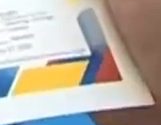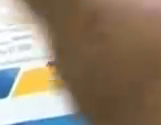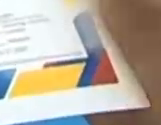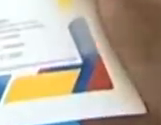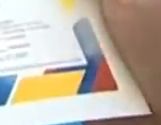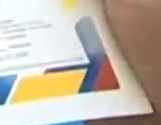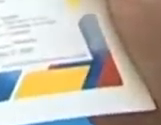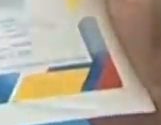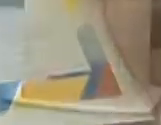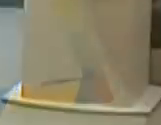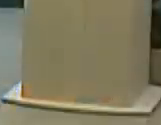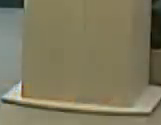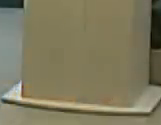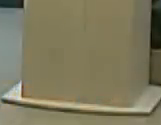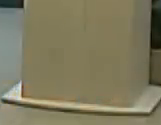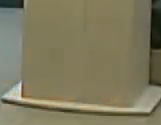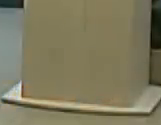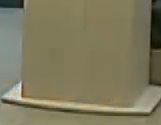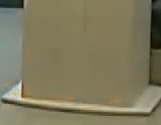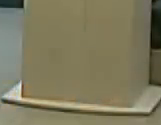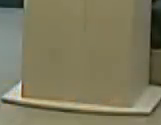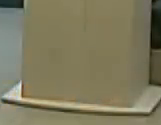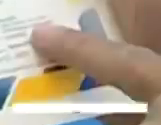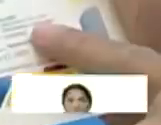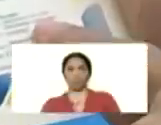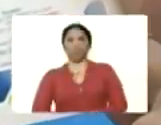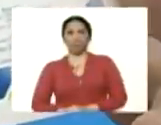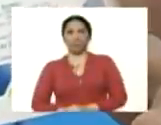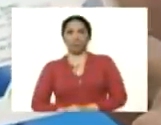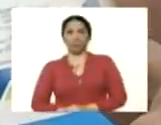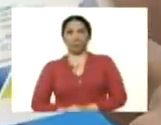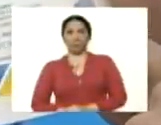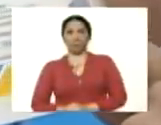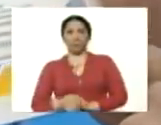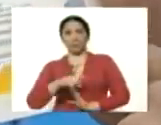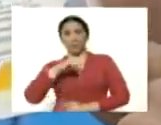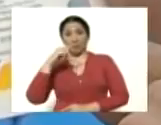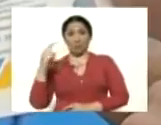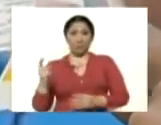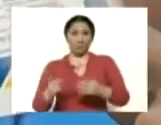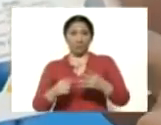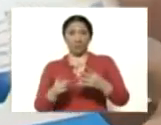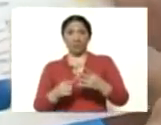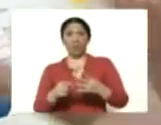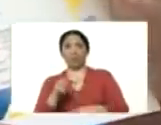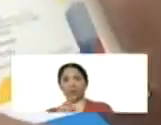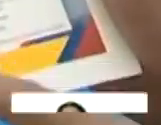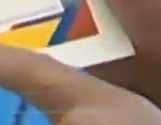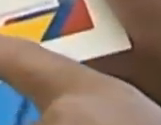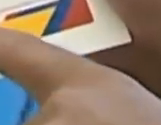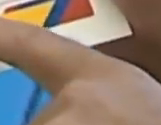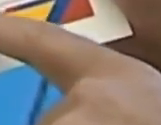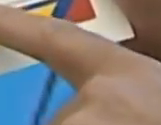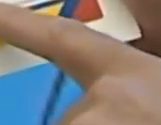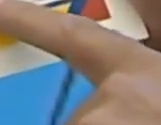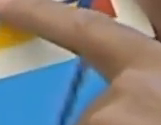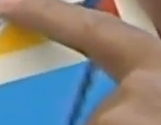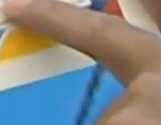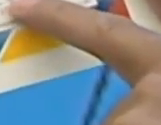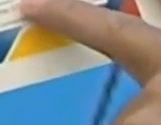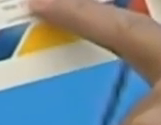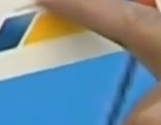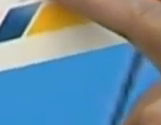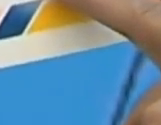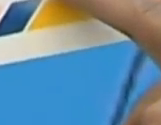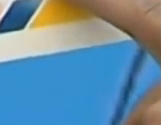situaciones extrañas en cuanto al número de casos. Luego viene Colombia, que presenta 23.000 casos. Y aquí, casi